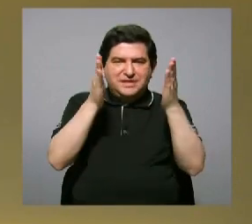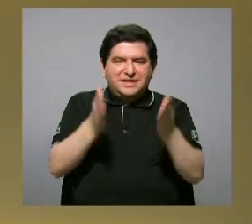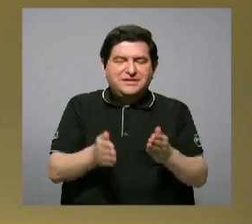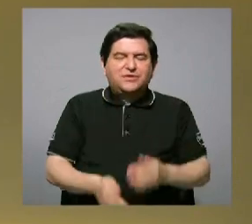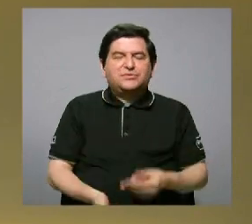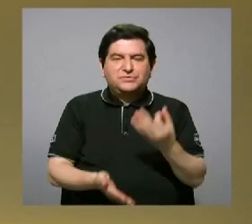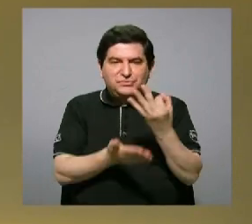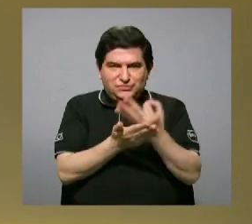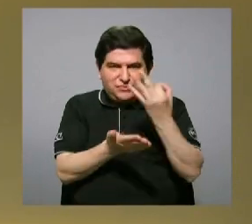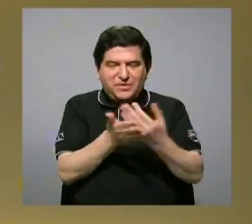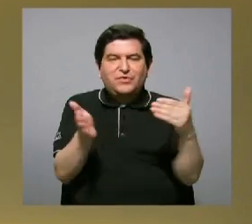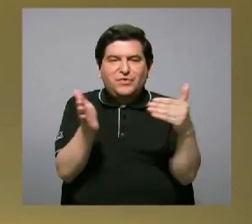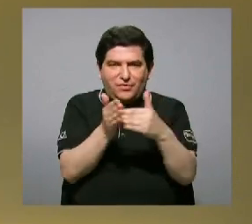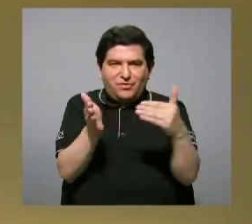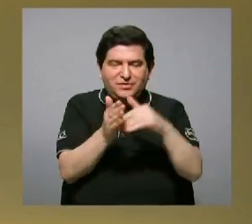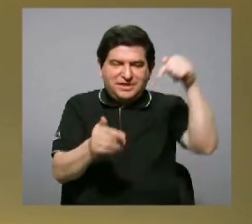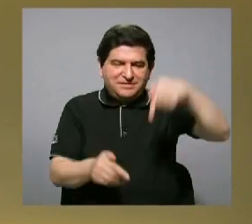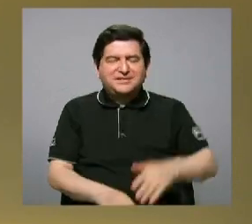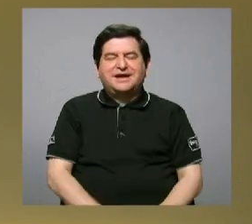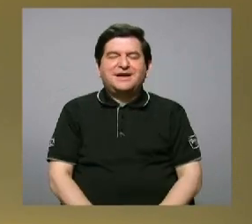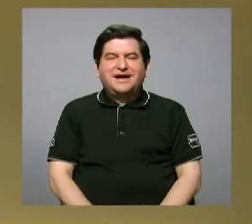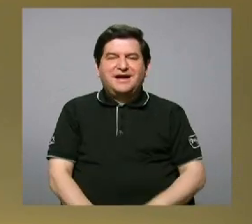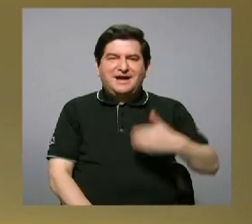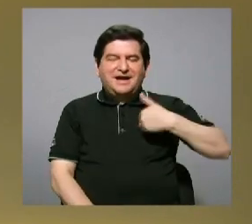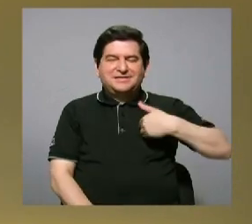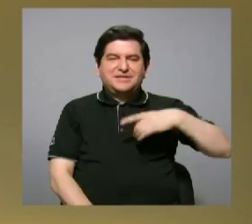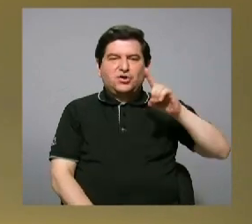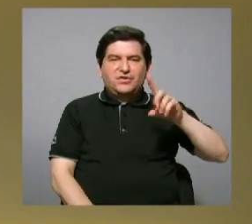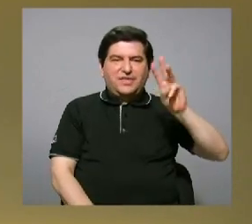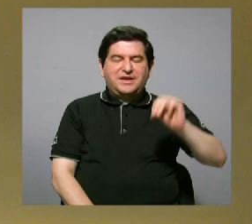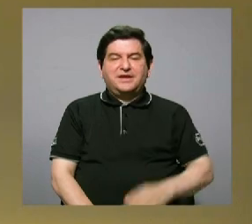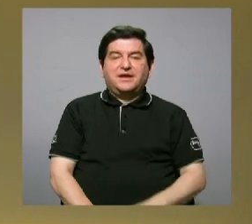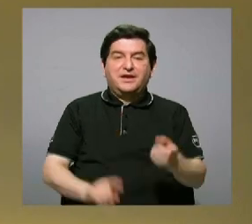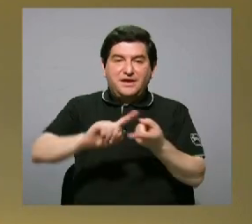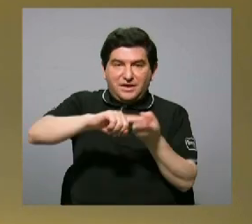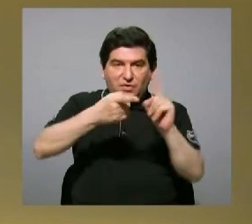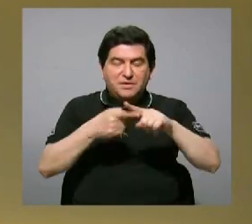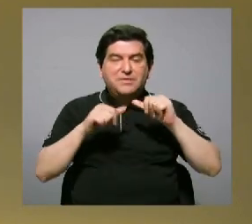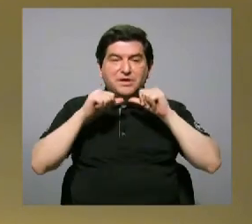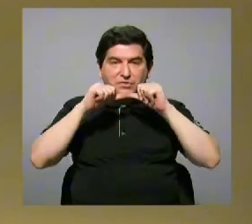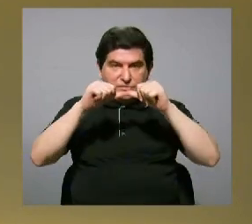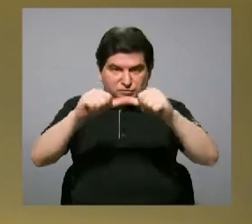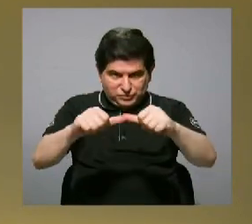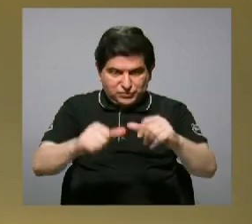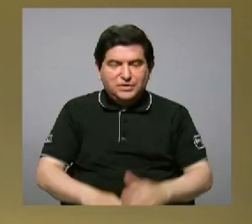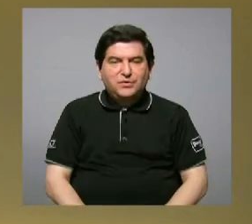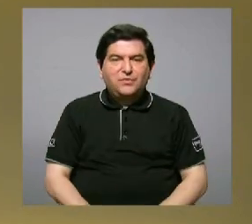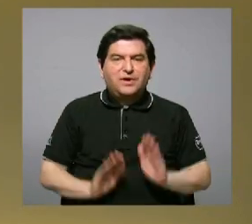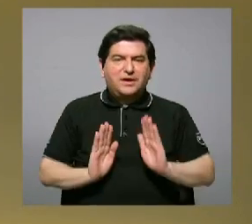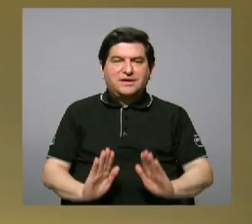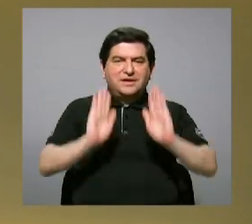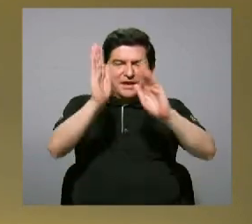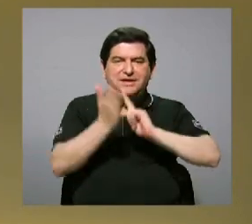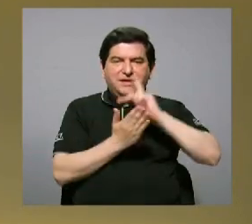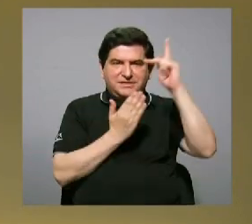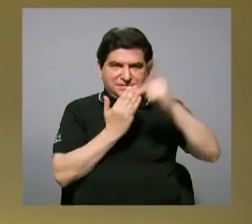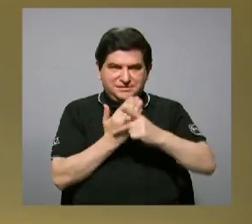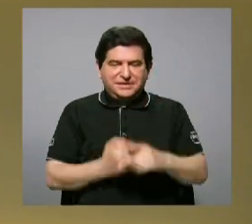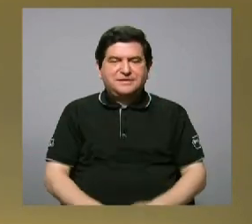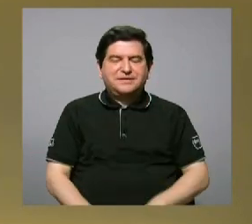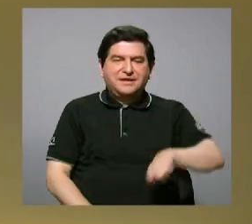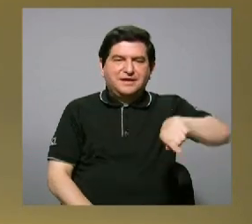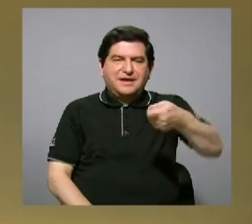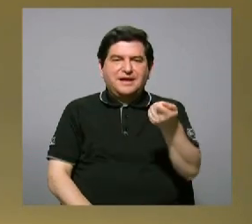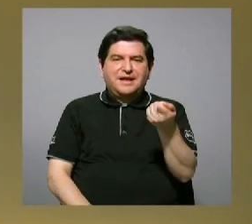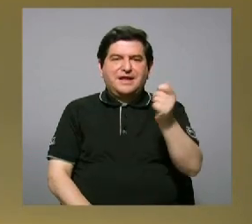Financiero volvamos a tener aquí a don Danilo. A las amigas y amigos los invitamos para que se mantengan con los espléndidos programas de